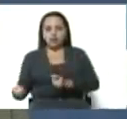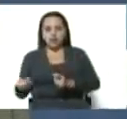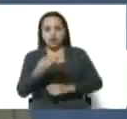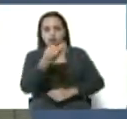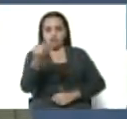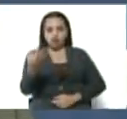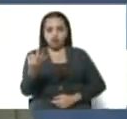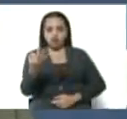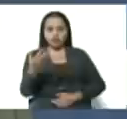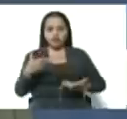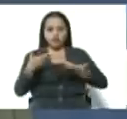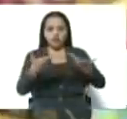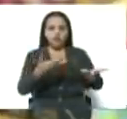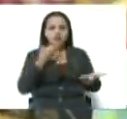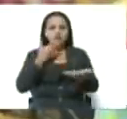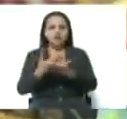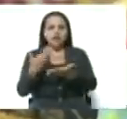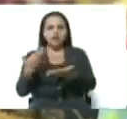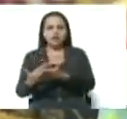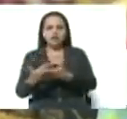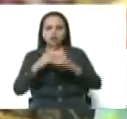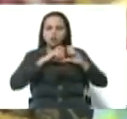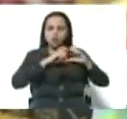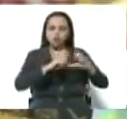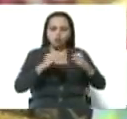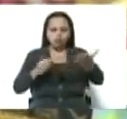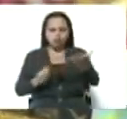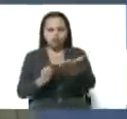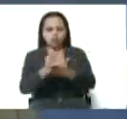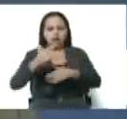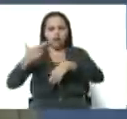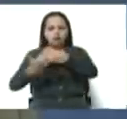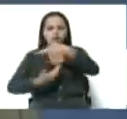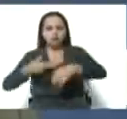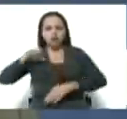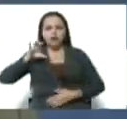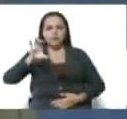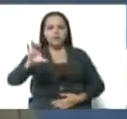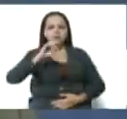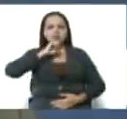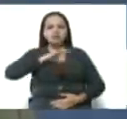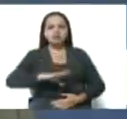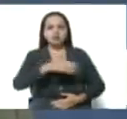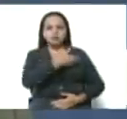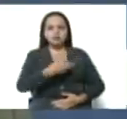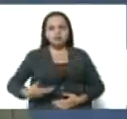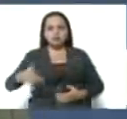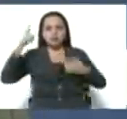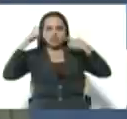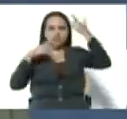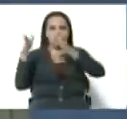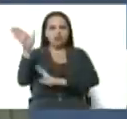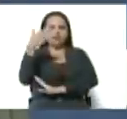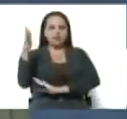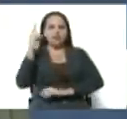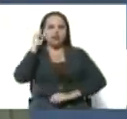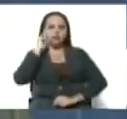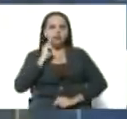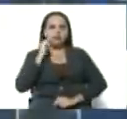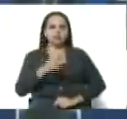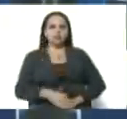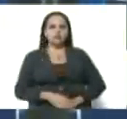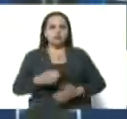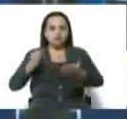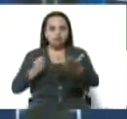de corazón por su lealtad a la revolución a la patria al legado de chávez a las banderas de bolívar por su